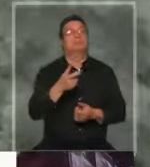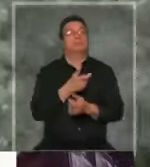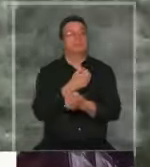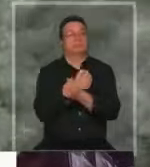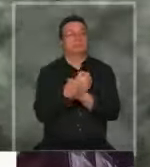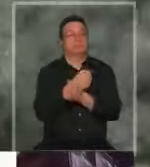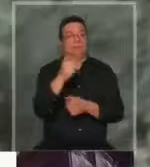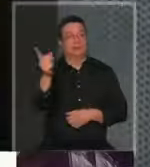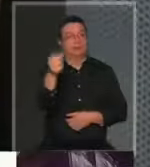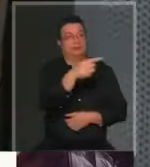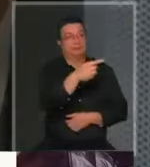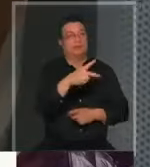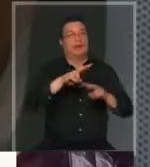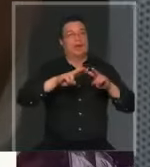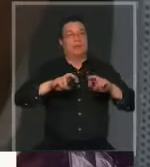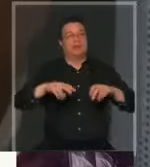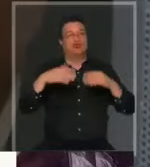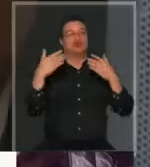de esta investigación.